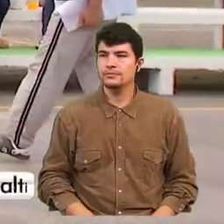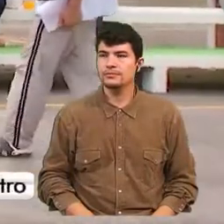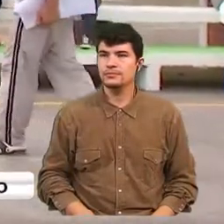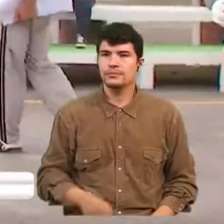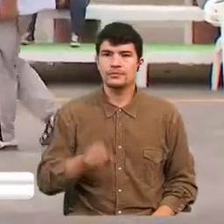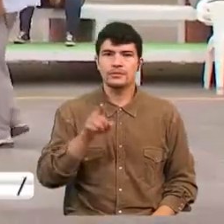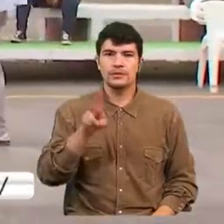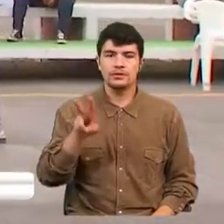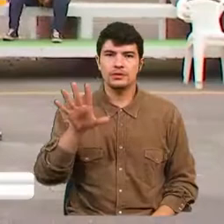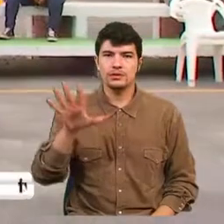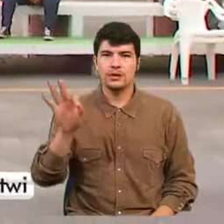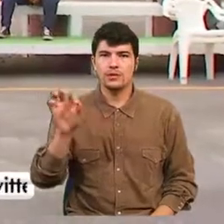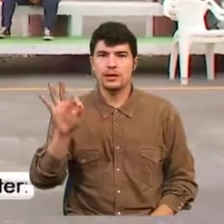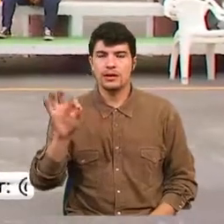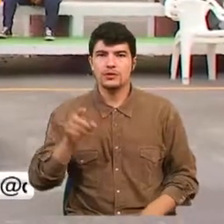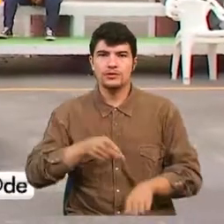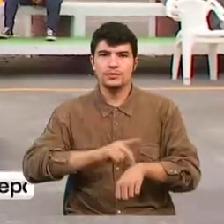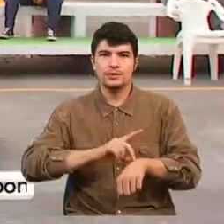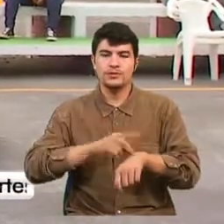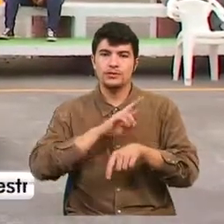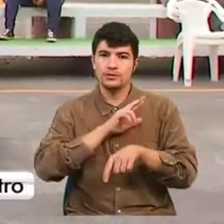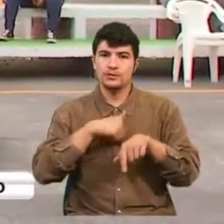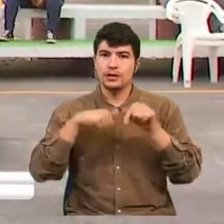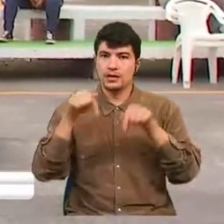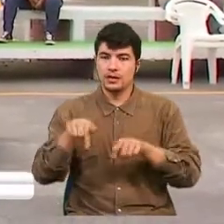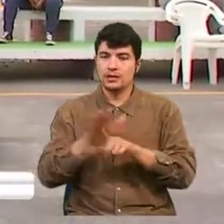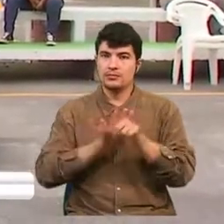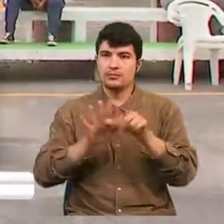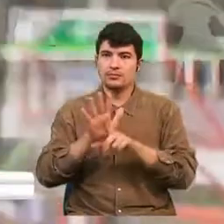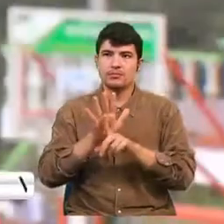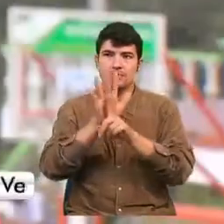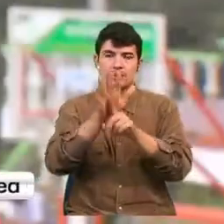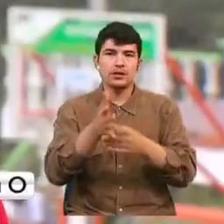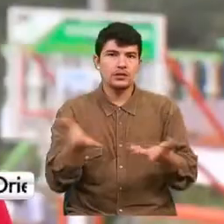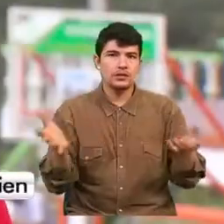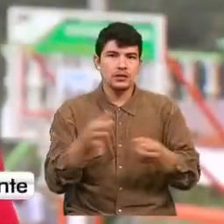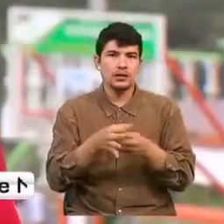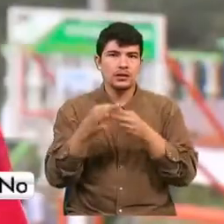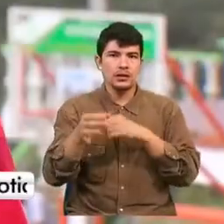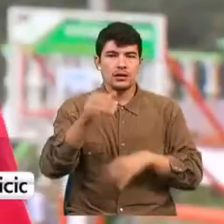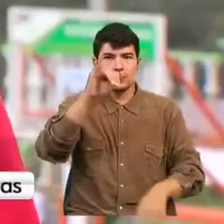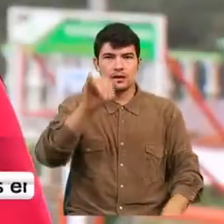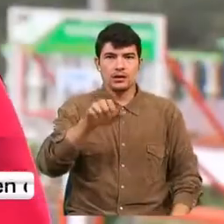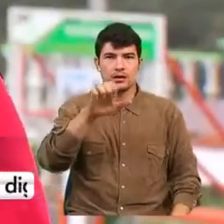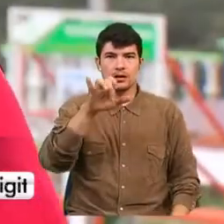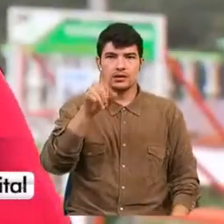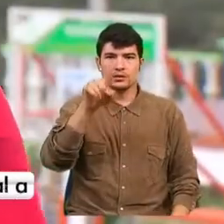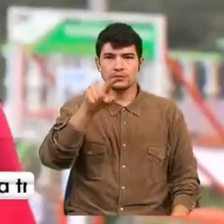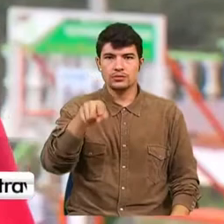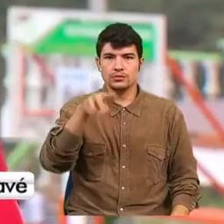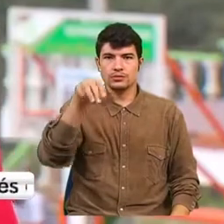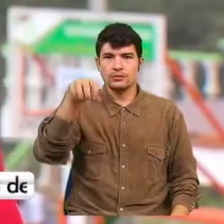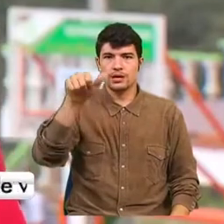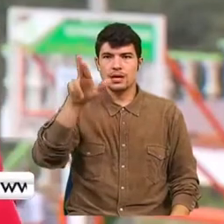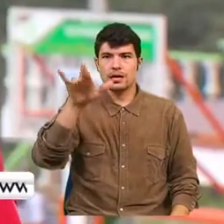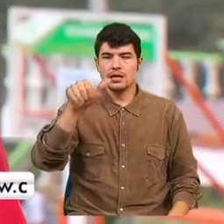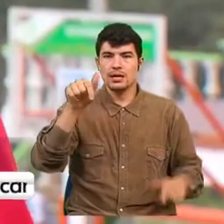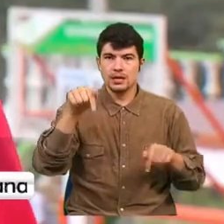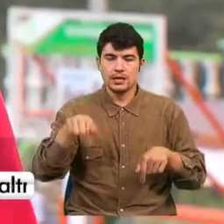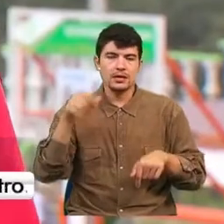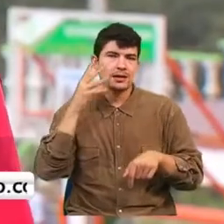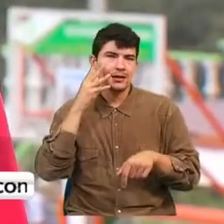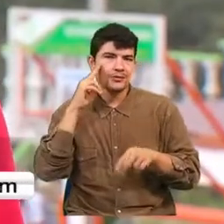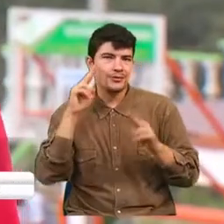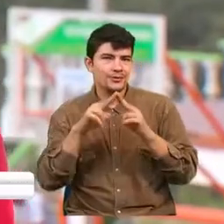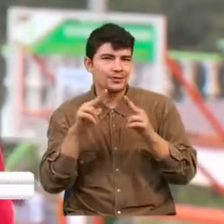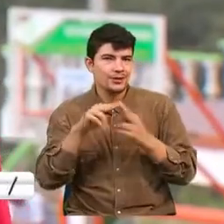De la tarde, 58 minutos. Estamos en vivo y en directo desde el bello municipio de Jesús María en esta Expedición Santander